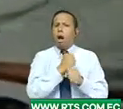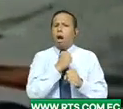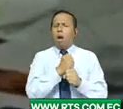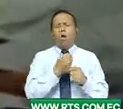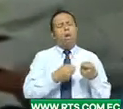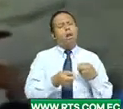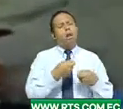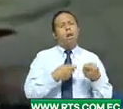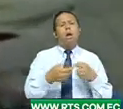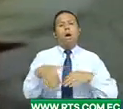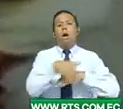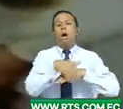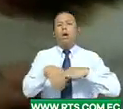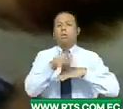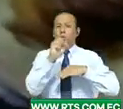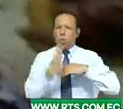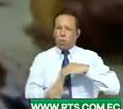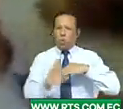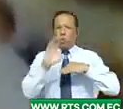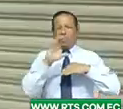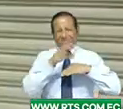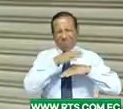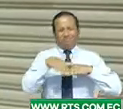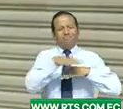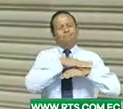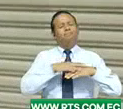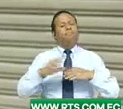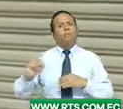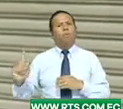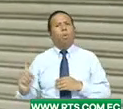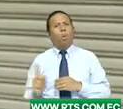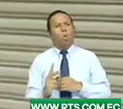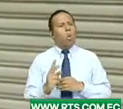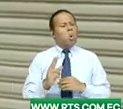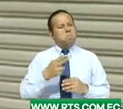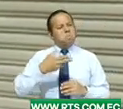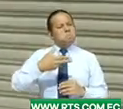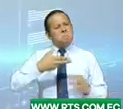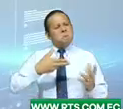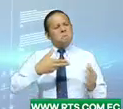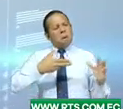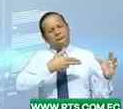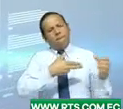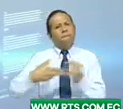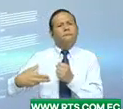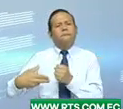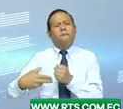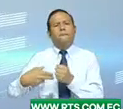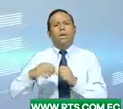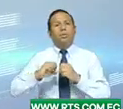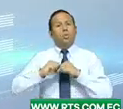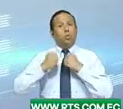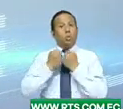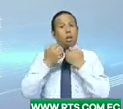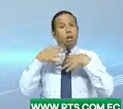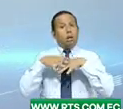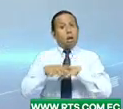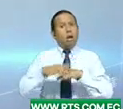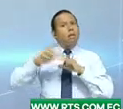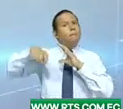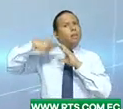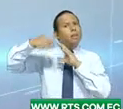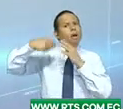en las calles Abel Castillo entre Maldonado y Calicuchima, en el centro de Guayaquil. En redes sociales se ha viralizado un